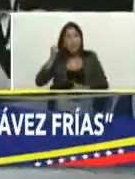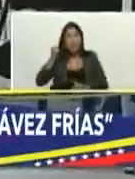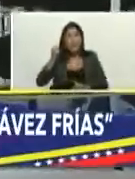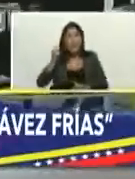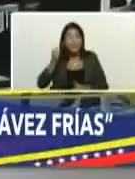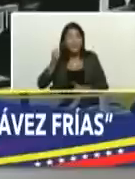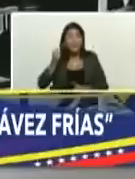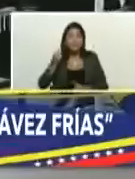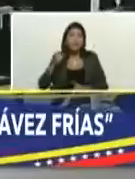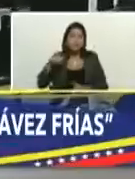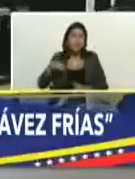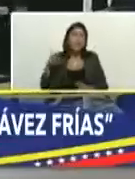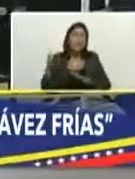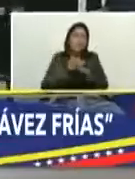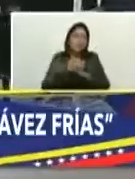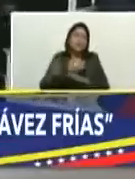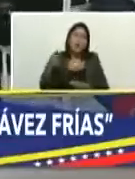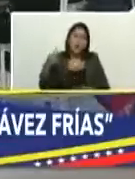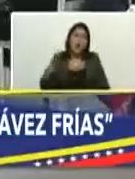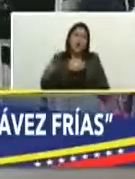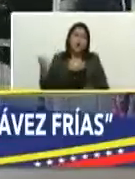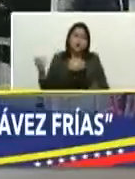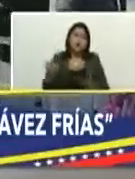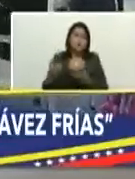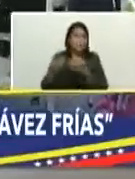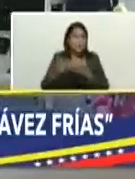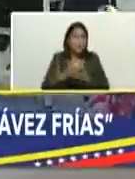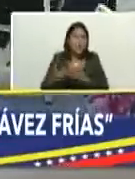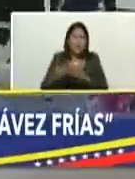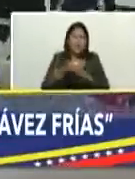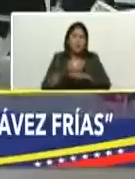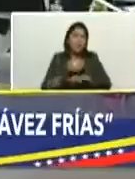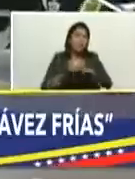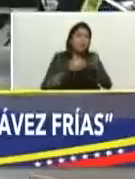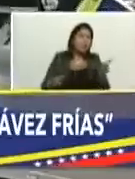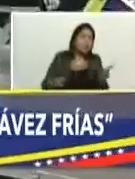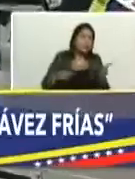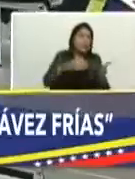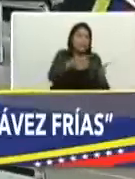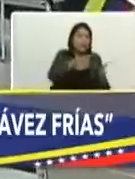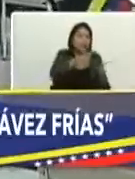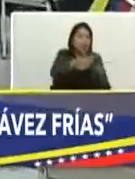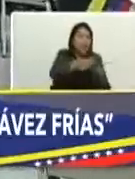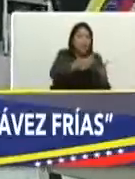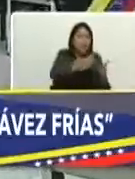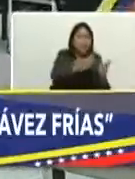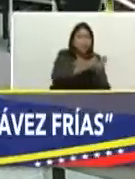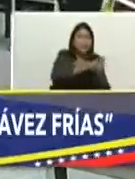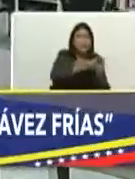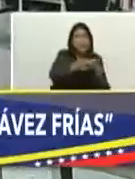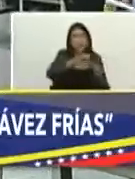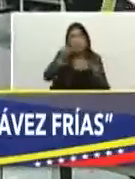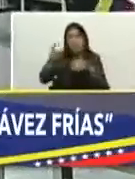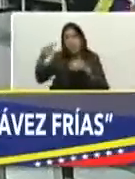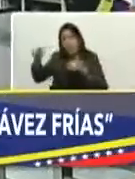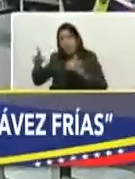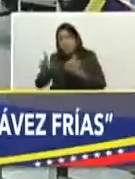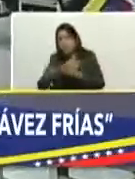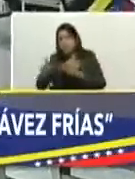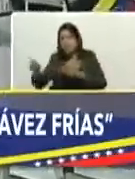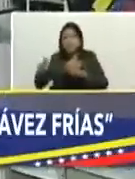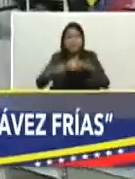una problemática donde los estudiantes teníamos que trasladarlos a diferentes instituciones educativas. Gracias a